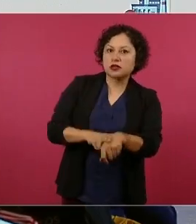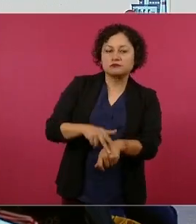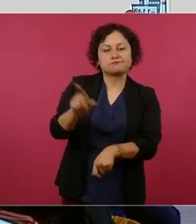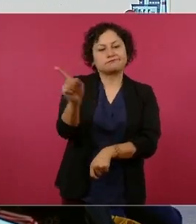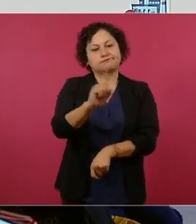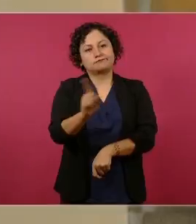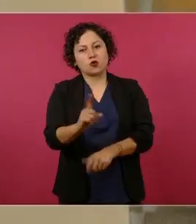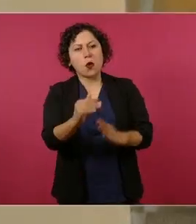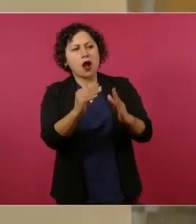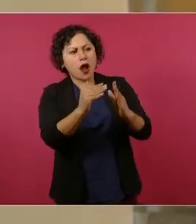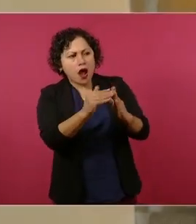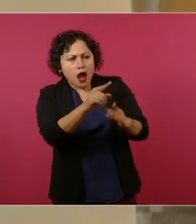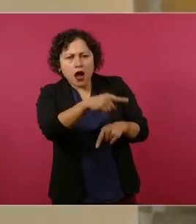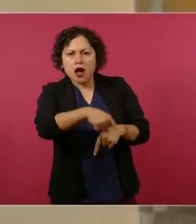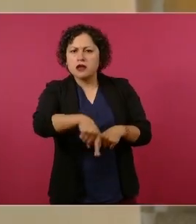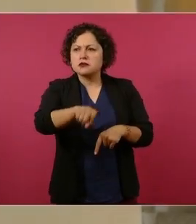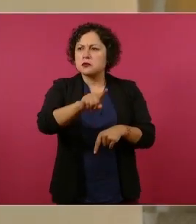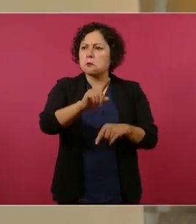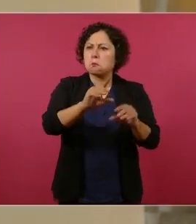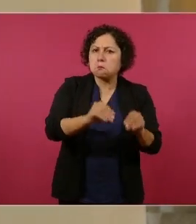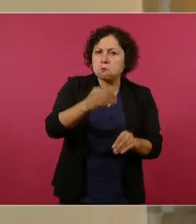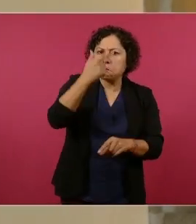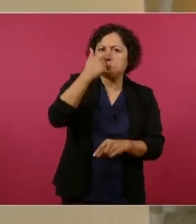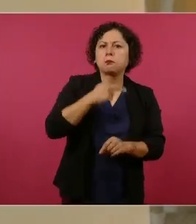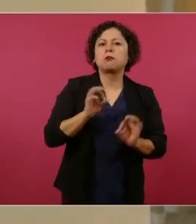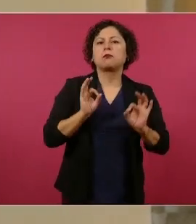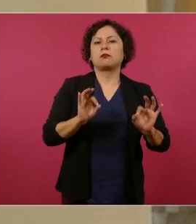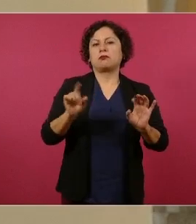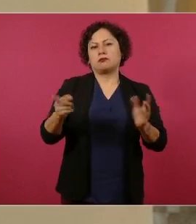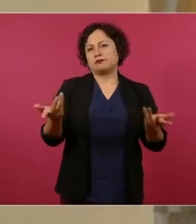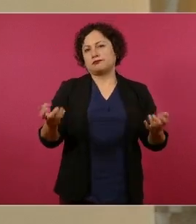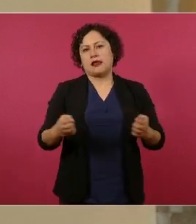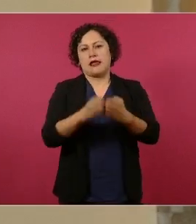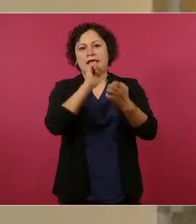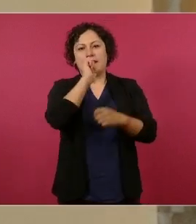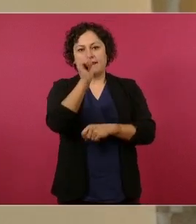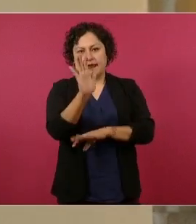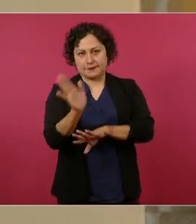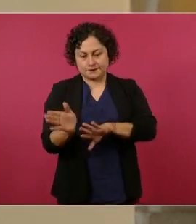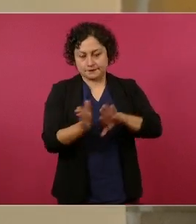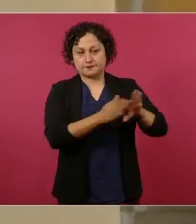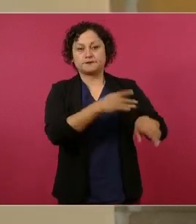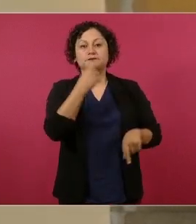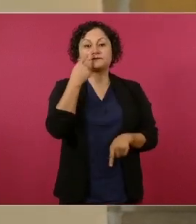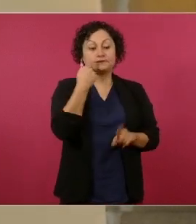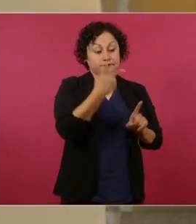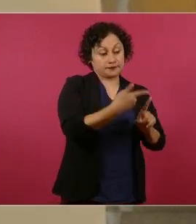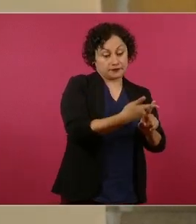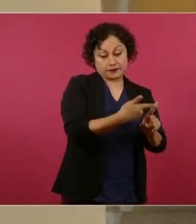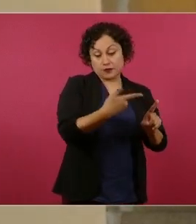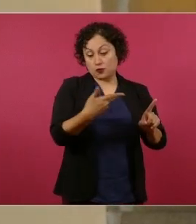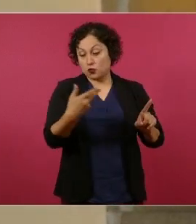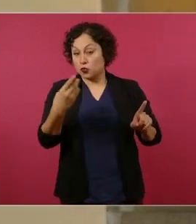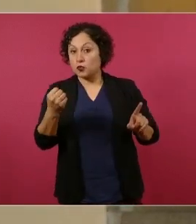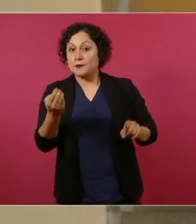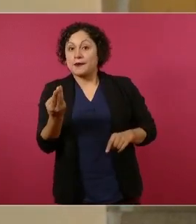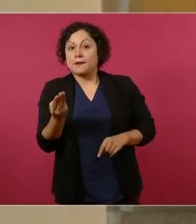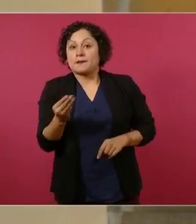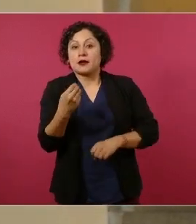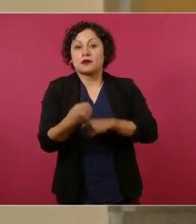En resumen, y recordando qué fue o cuáles fueron las principales causas de los eventos del 7 al 9 de mayo del